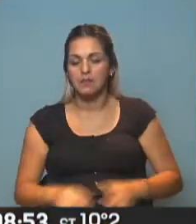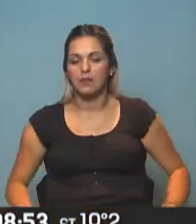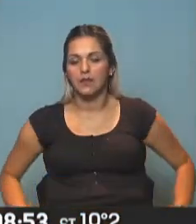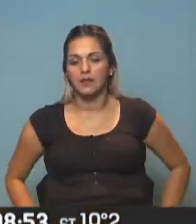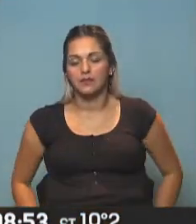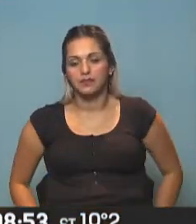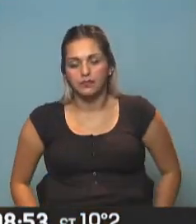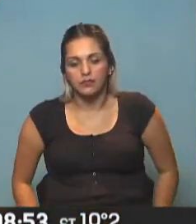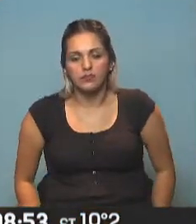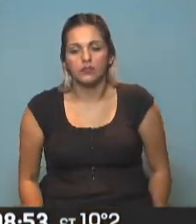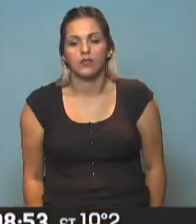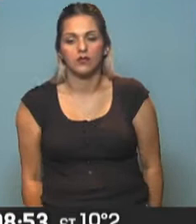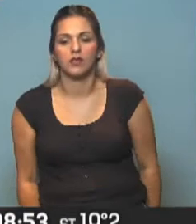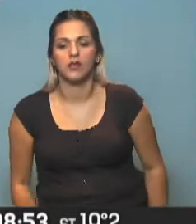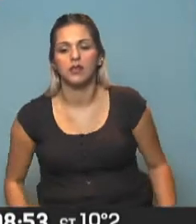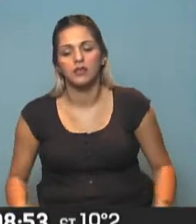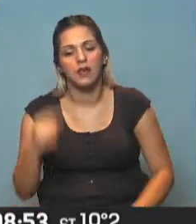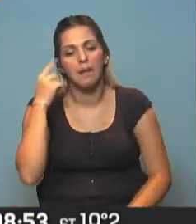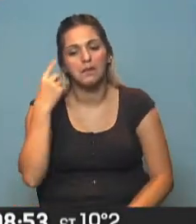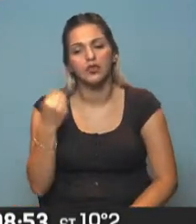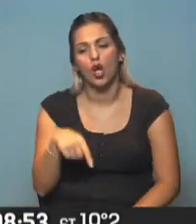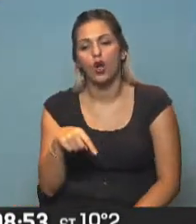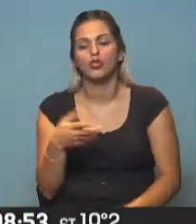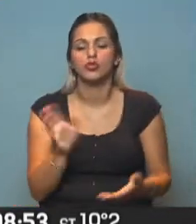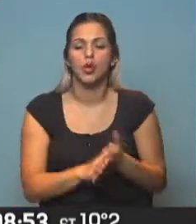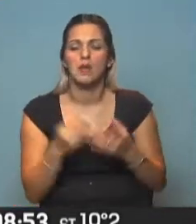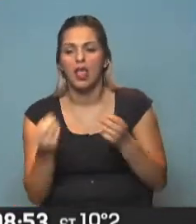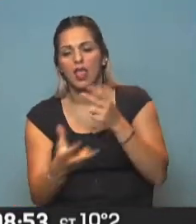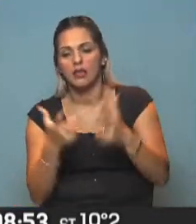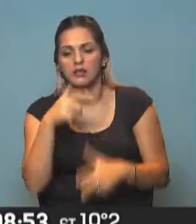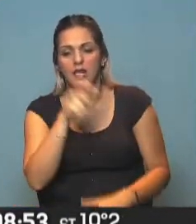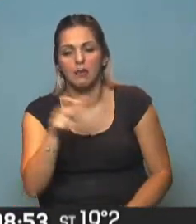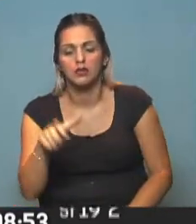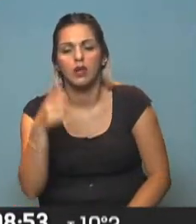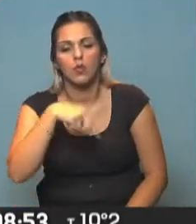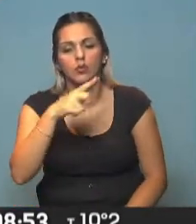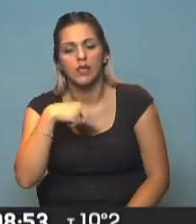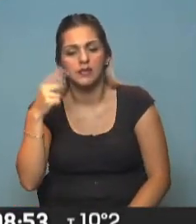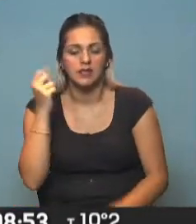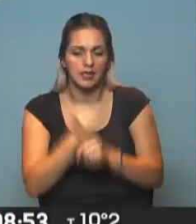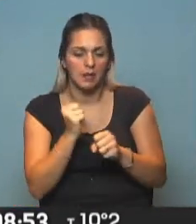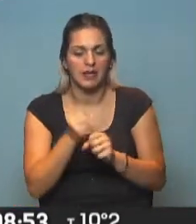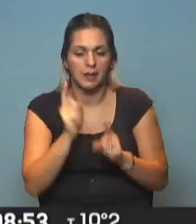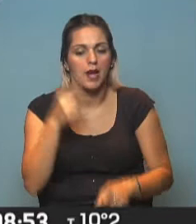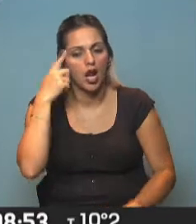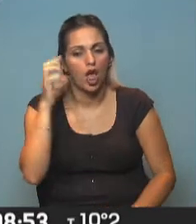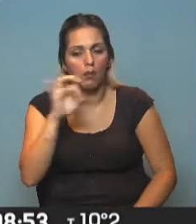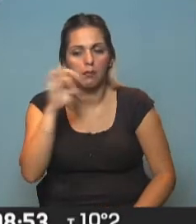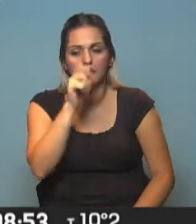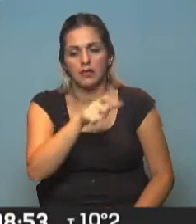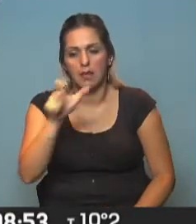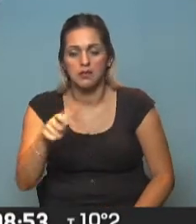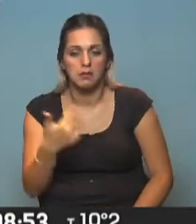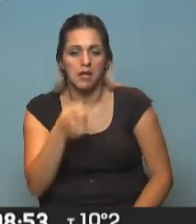panorama tenemos hoy y qué dice la gente porque en definitiva ustedes trabajan también sobre la opinión de la gente la verdad es que sigue siendo muy